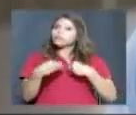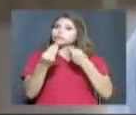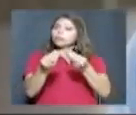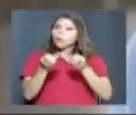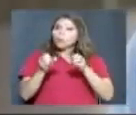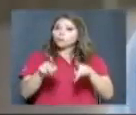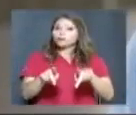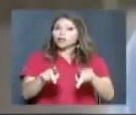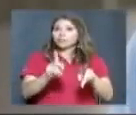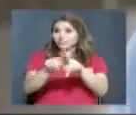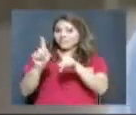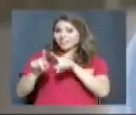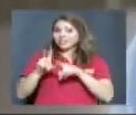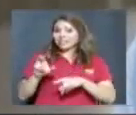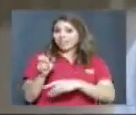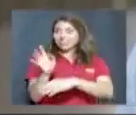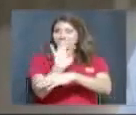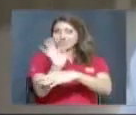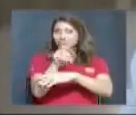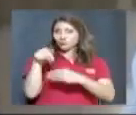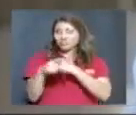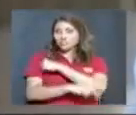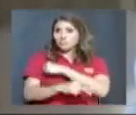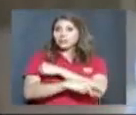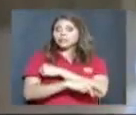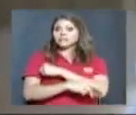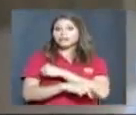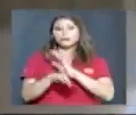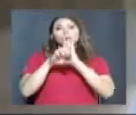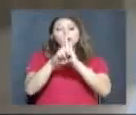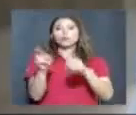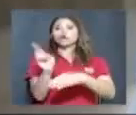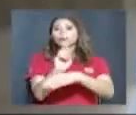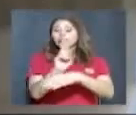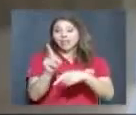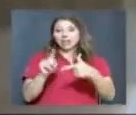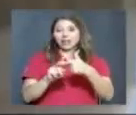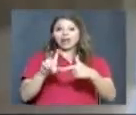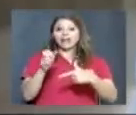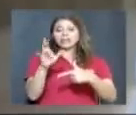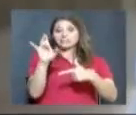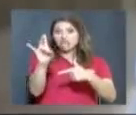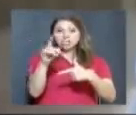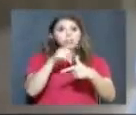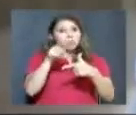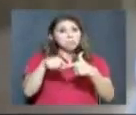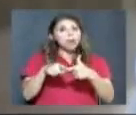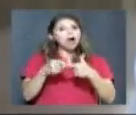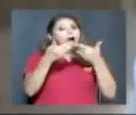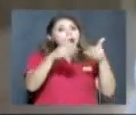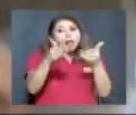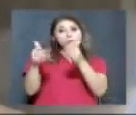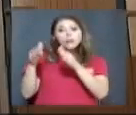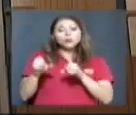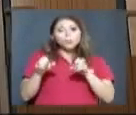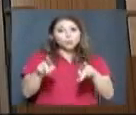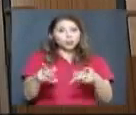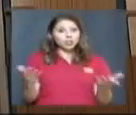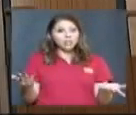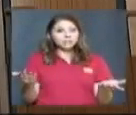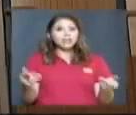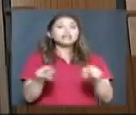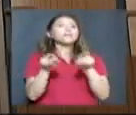que reconocer, principalmente tanto Repretel como Canal 7, han abierto espacios. Hay otros que somos pequeños,